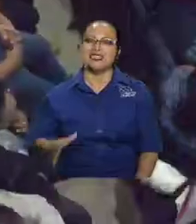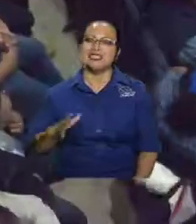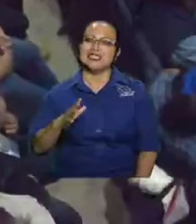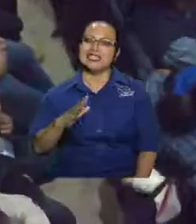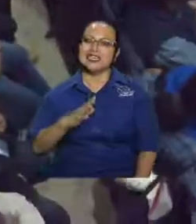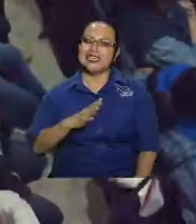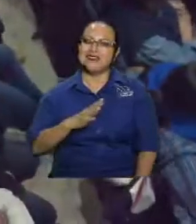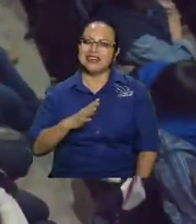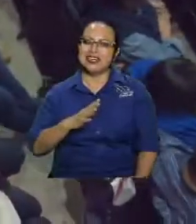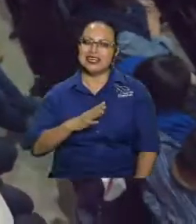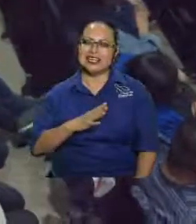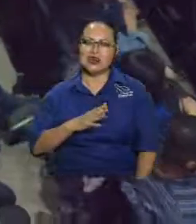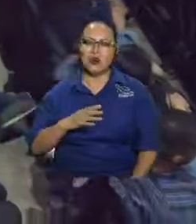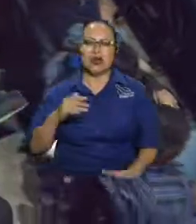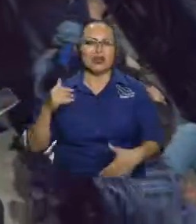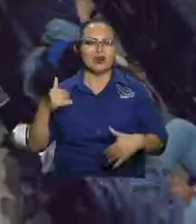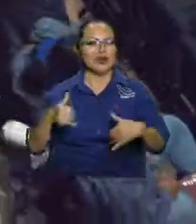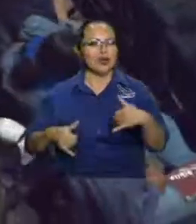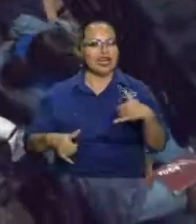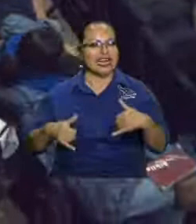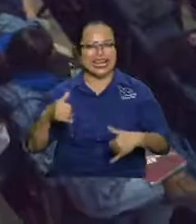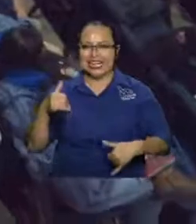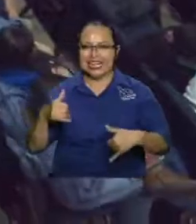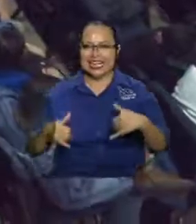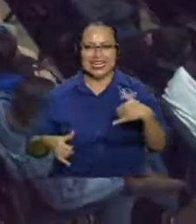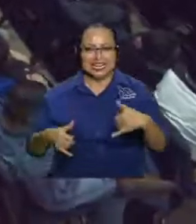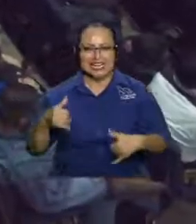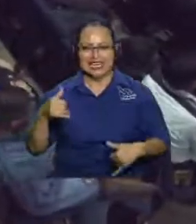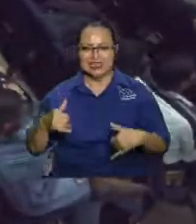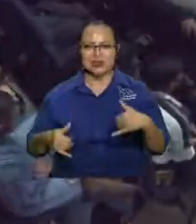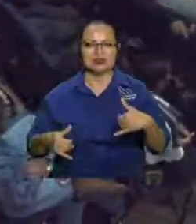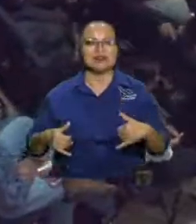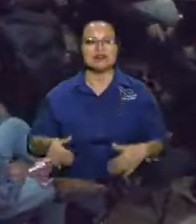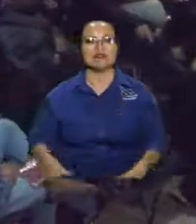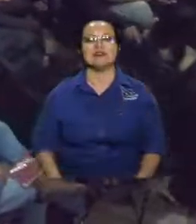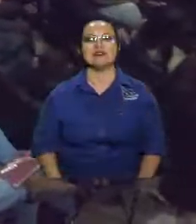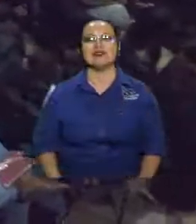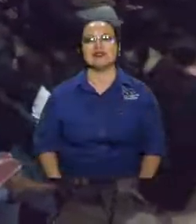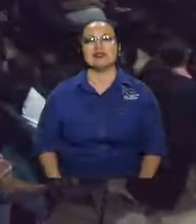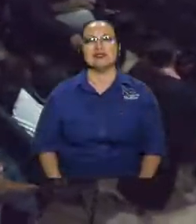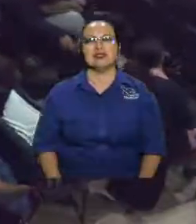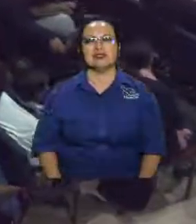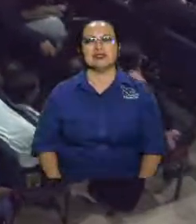El patio tiene que ver con recreación. Mire, la recreación es importante.